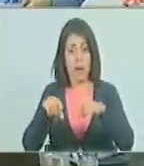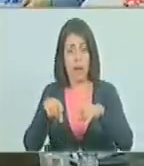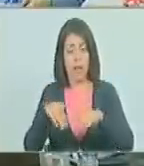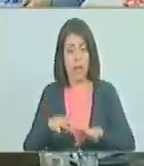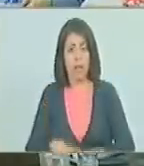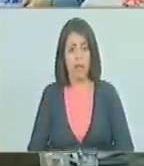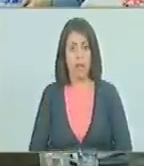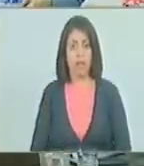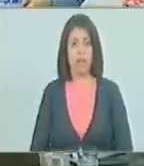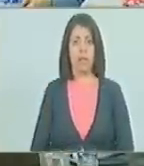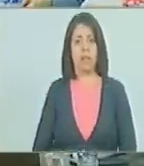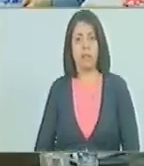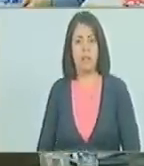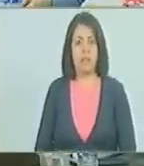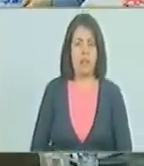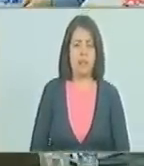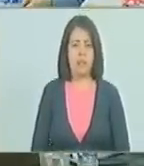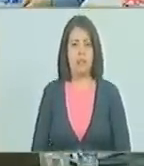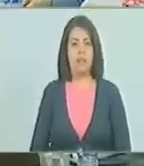Timoteo.